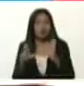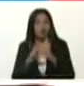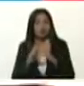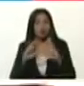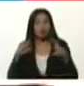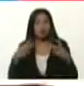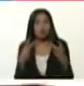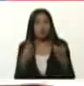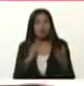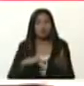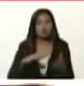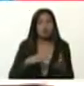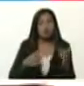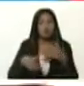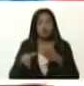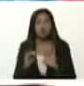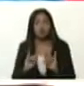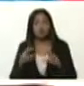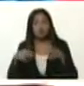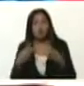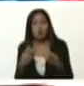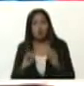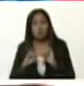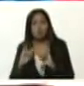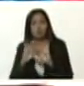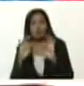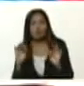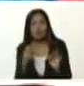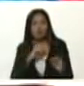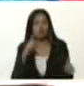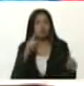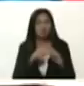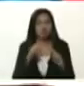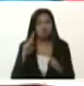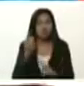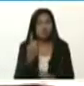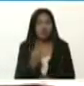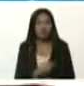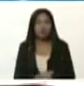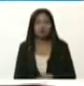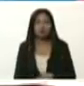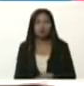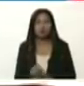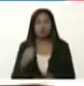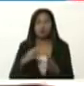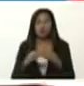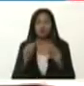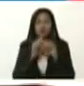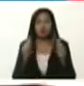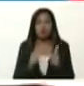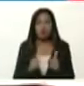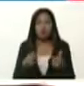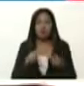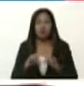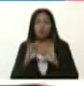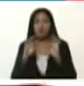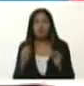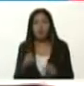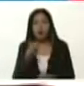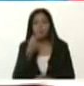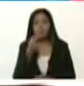¿Dónde construyo la base de misión socialista nueva? Esa es nuestra prioridad. Tener todo el sistema de ambulatorios, de